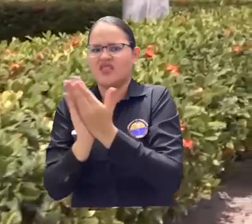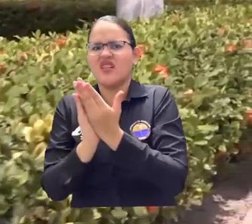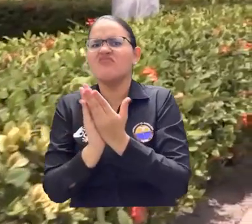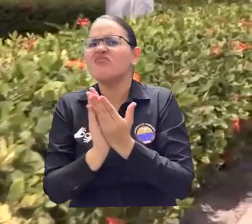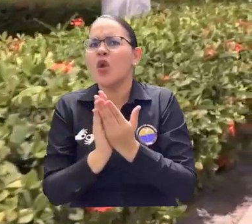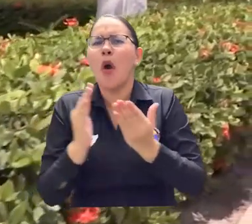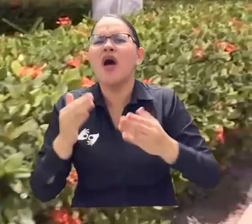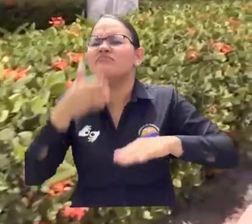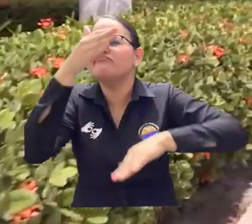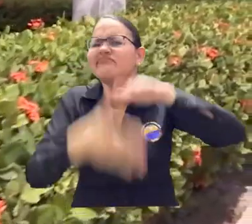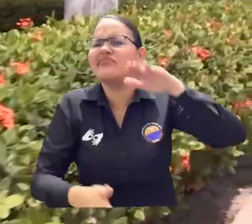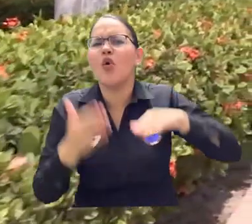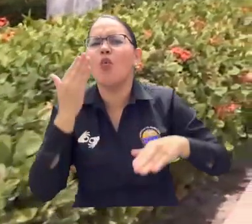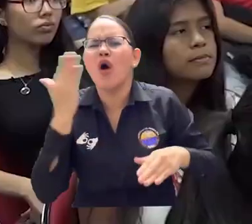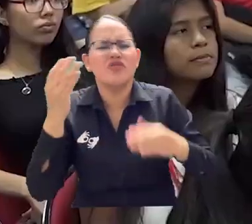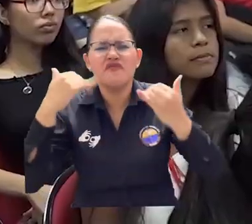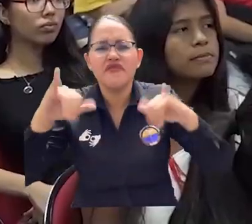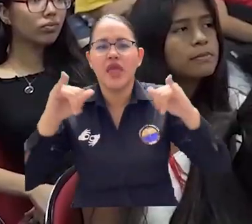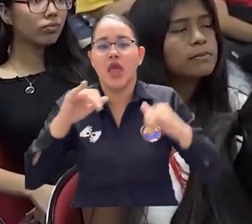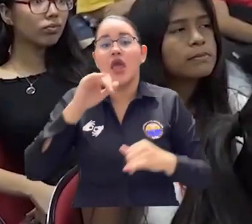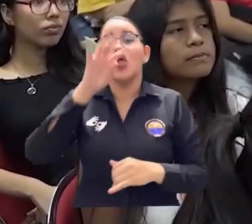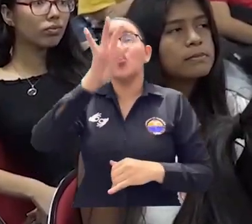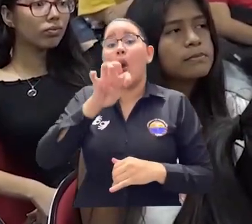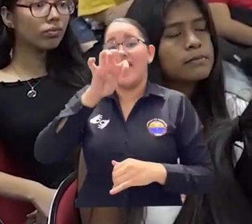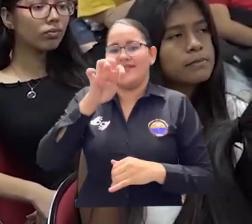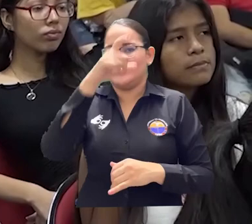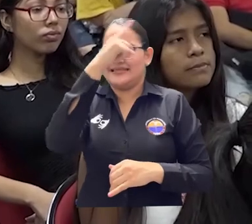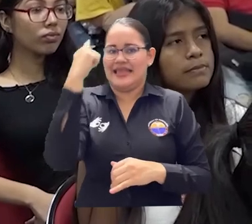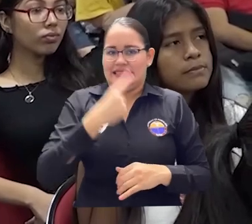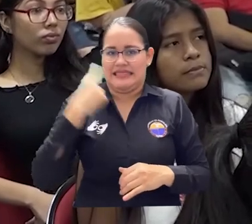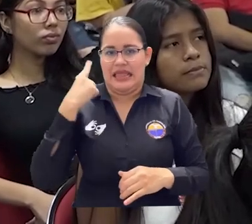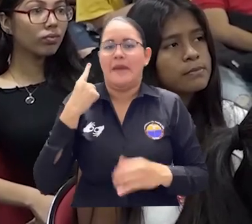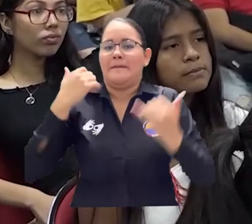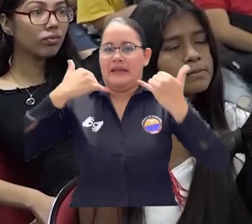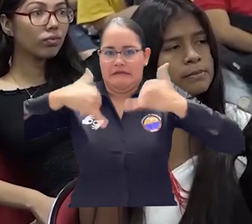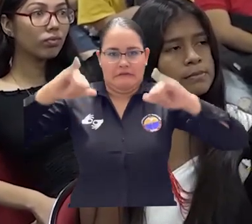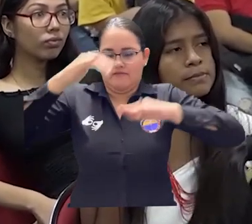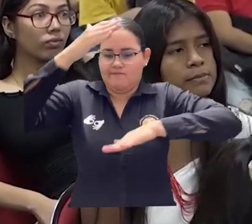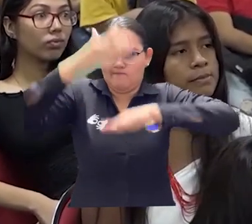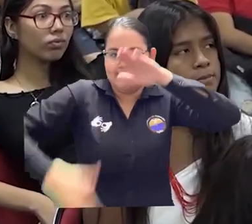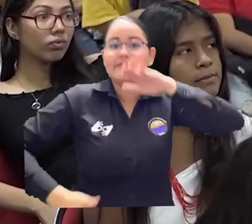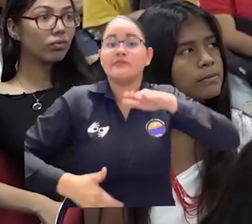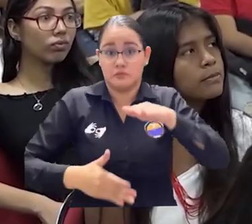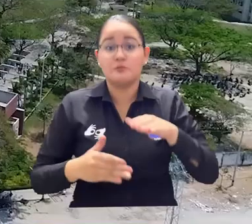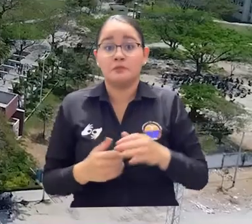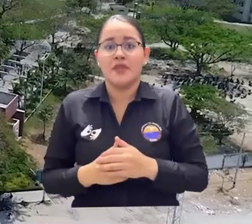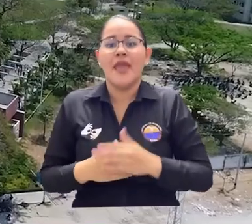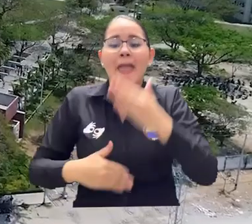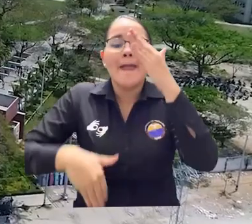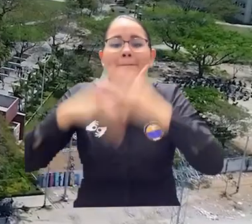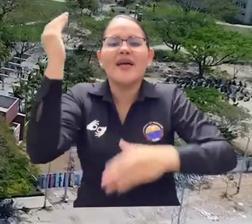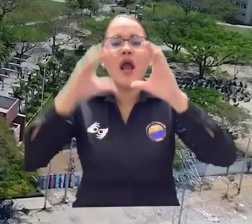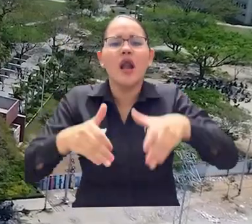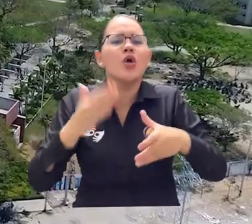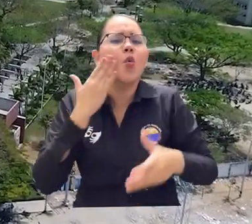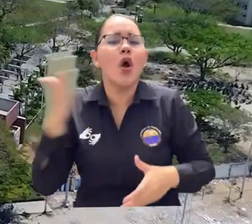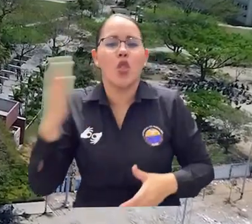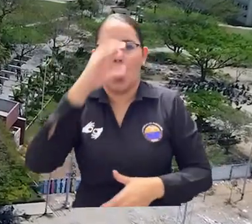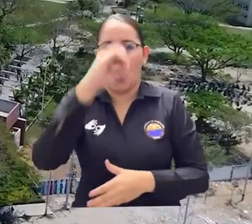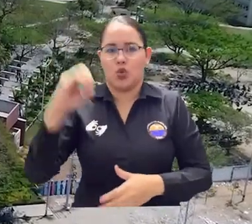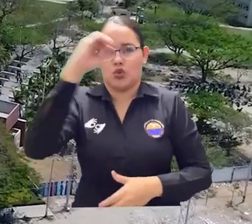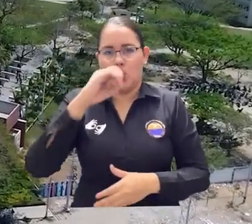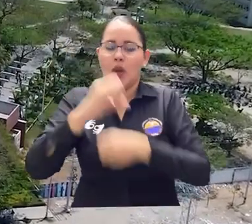encuentra abierto hasta el 9 de septiembre del presente año, con el objetivo de iniciar actividades académicas en octubre del